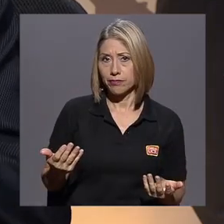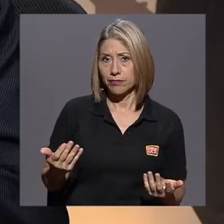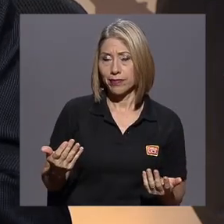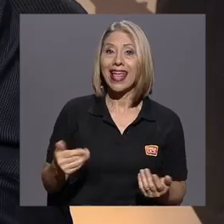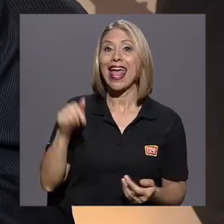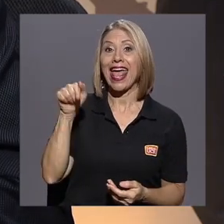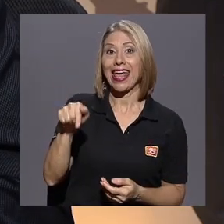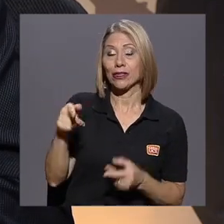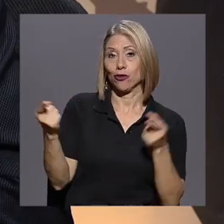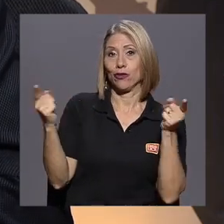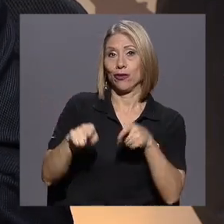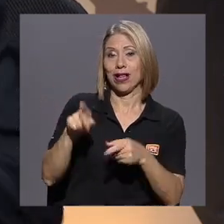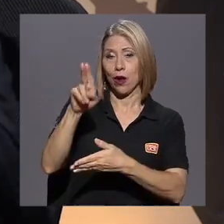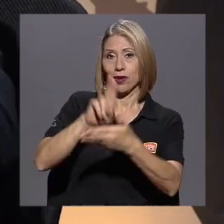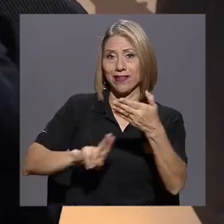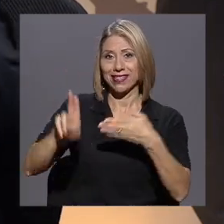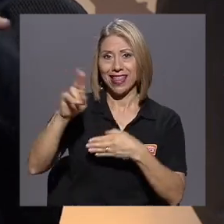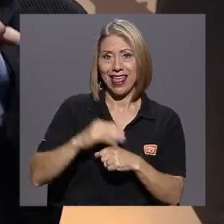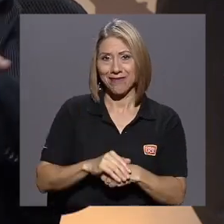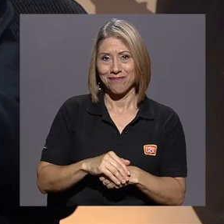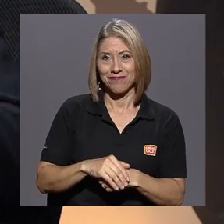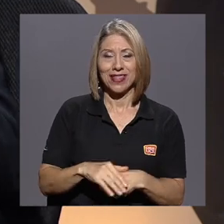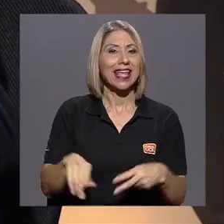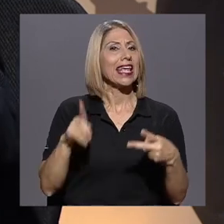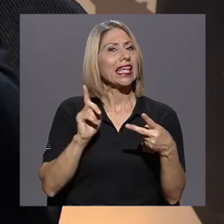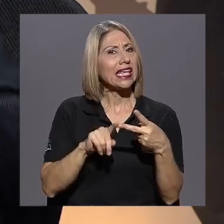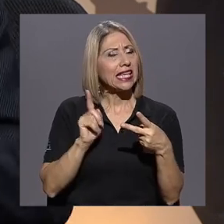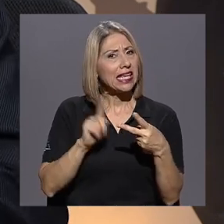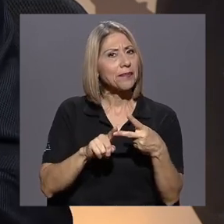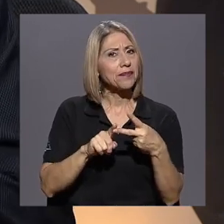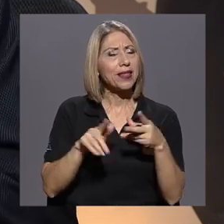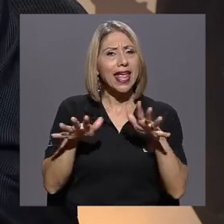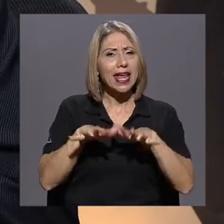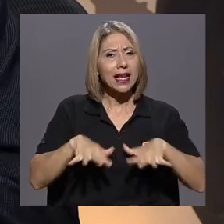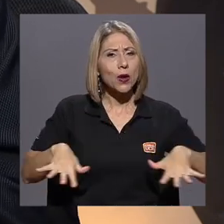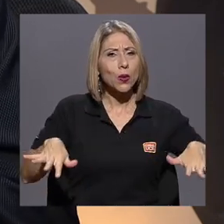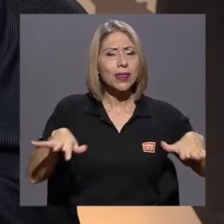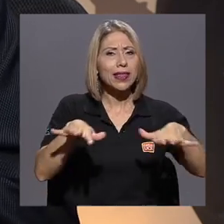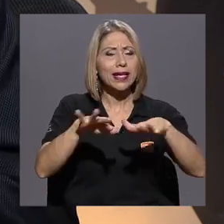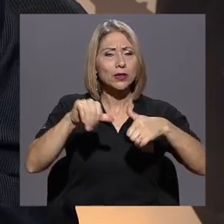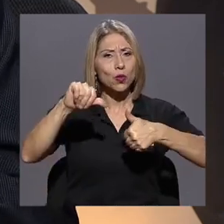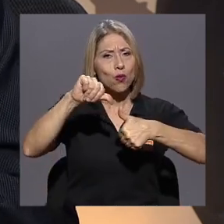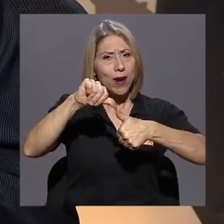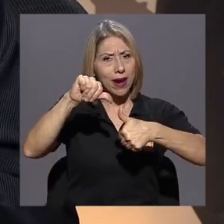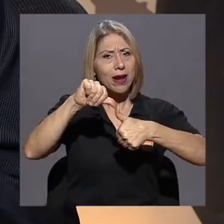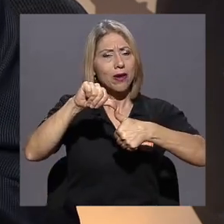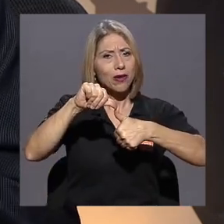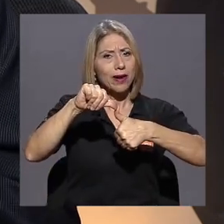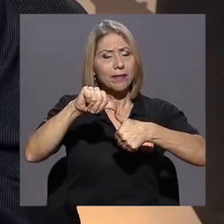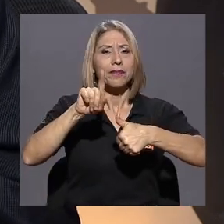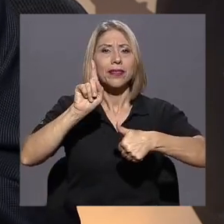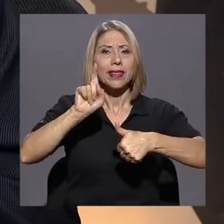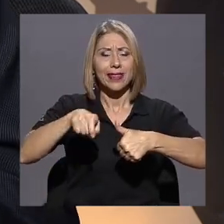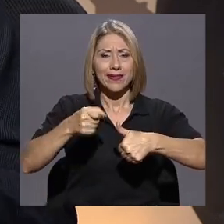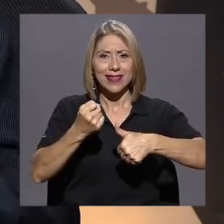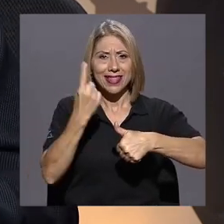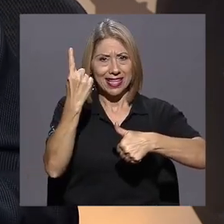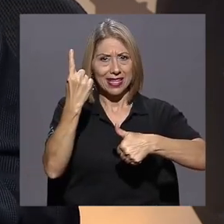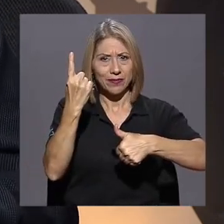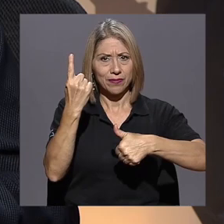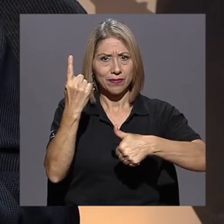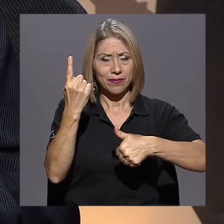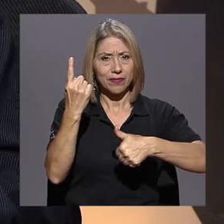Eso en la universidad. Y en el contexto regional, hay que entender que, como